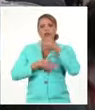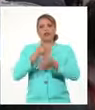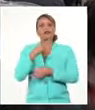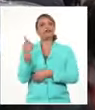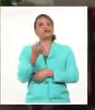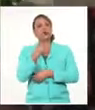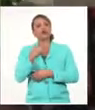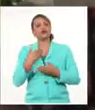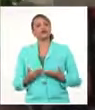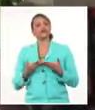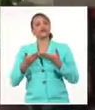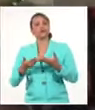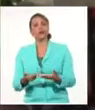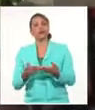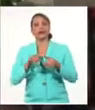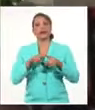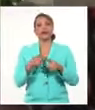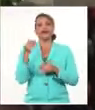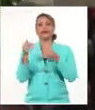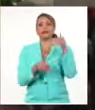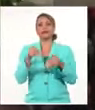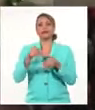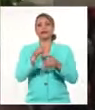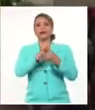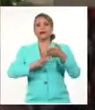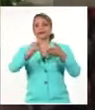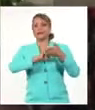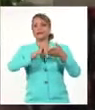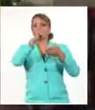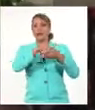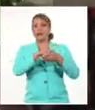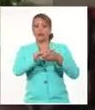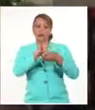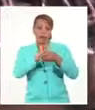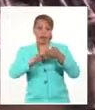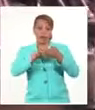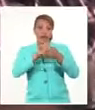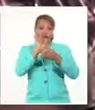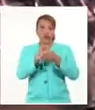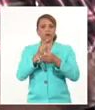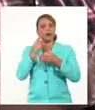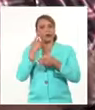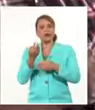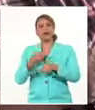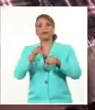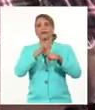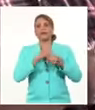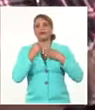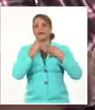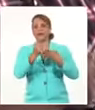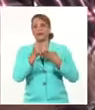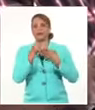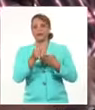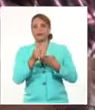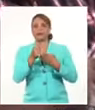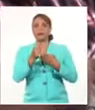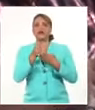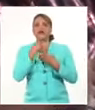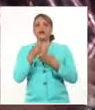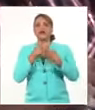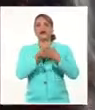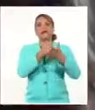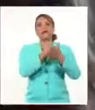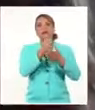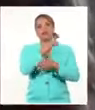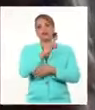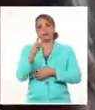expresaron su disposición de acudir a las urnas para patentizar con su voto el apoyo a la patria y la revolución. Allí el candidato a diputado y